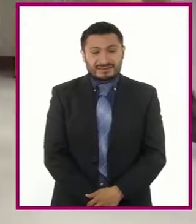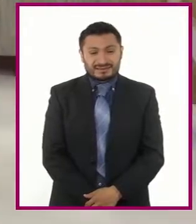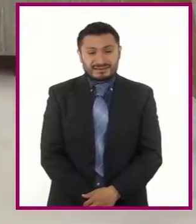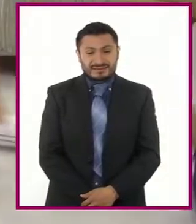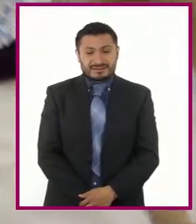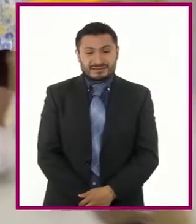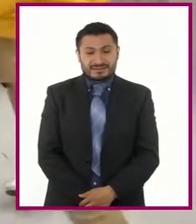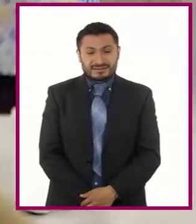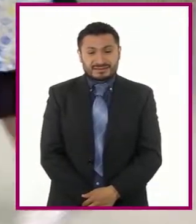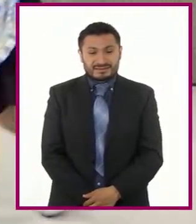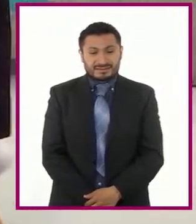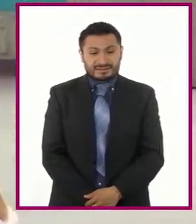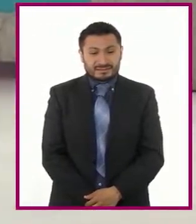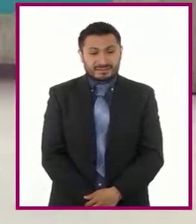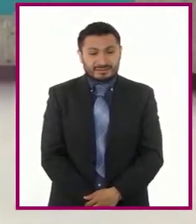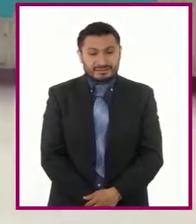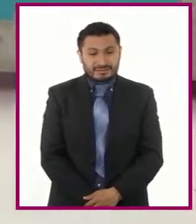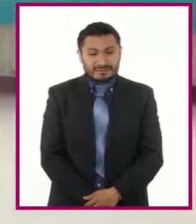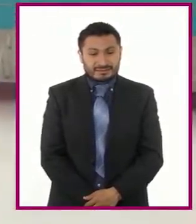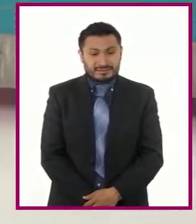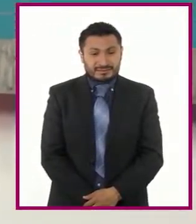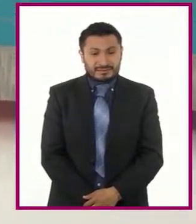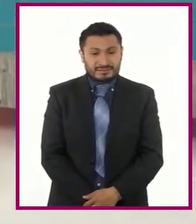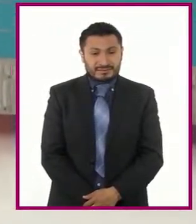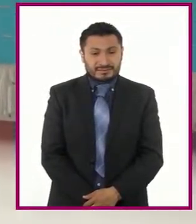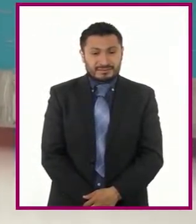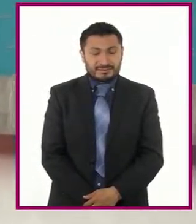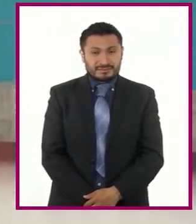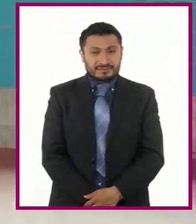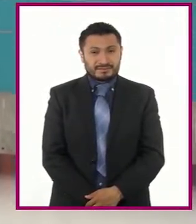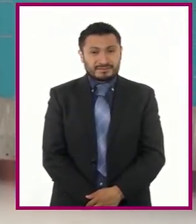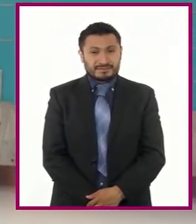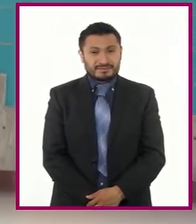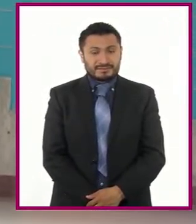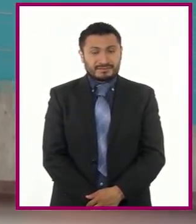no, no, no.